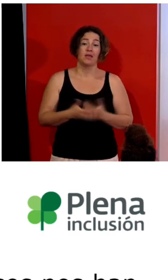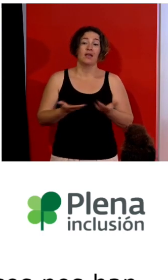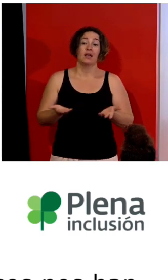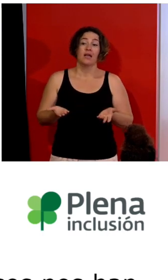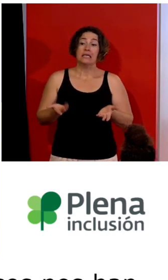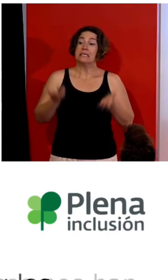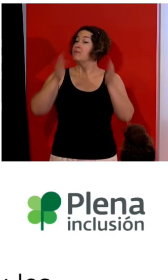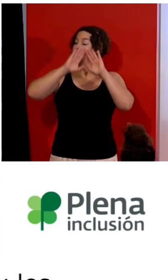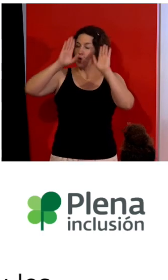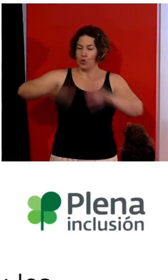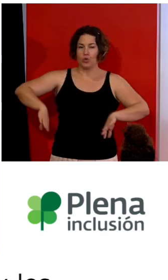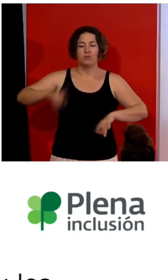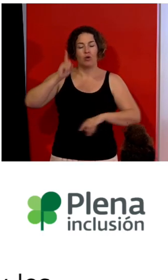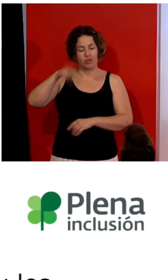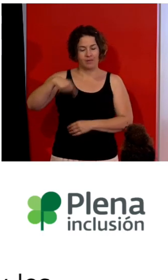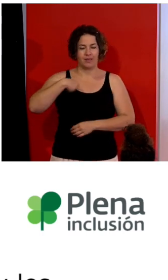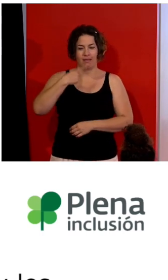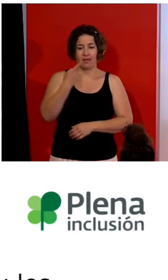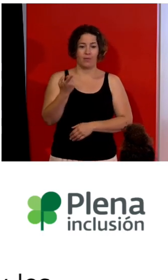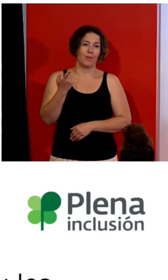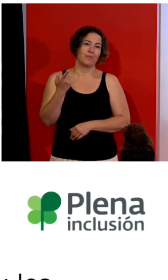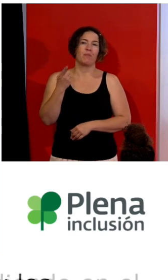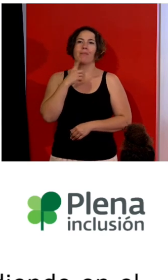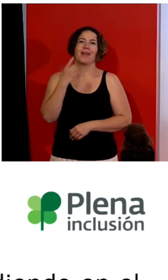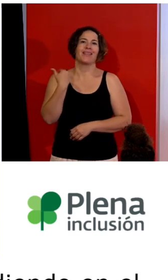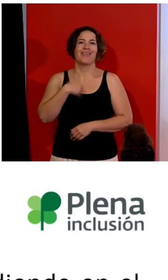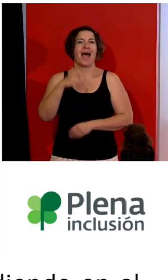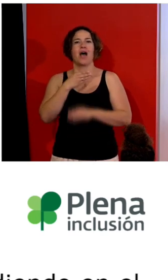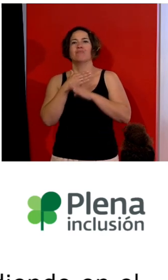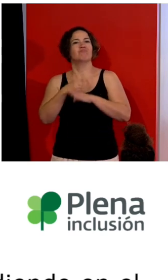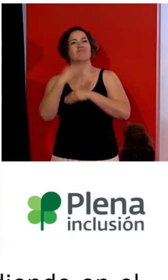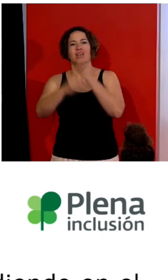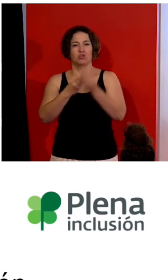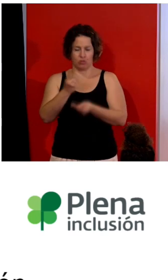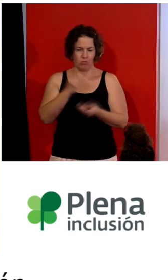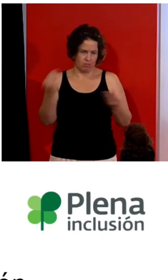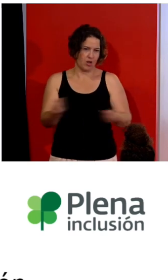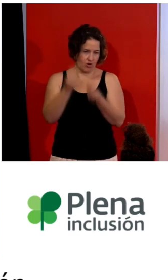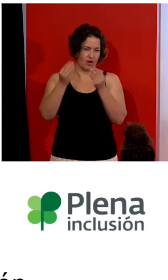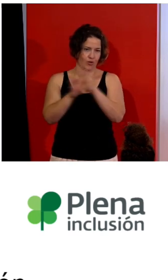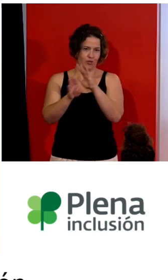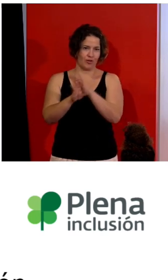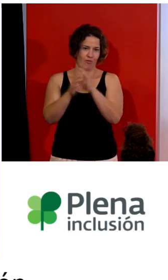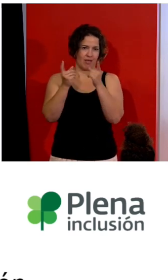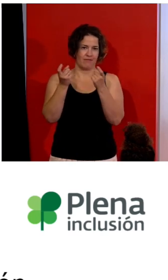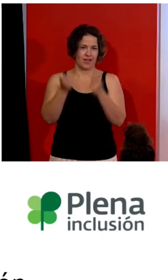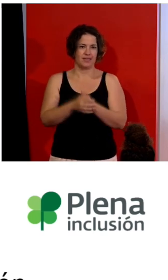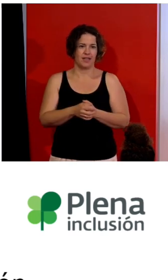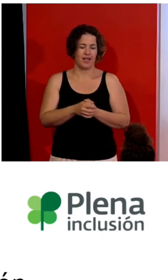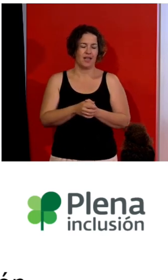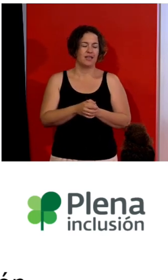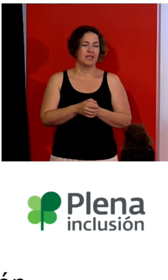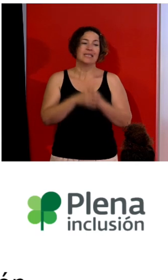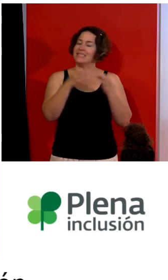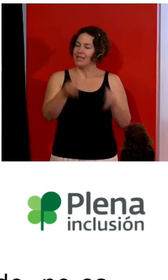hacer constar que, bueno, que aunque parece que está todo rodado, eso no es verdad, siempre hay mejoras que tenemos que seguir haciendo,